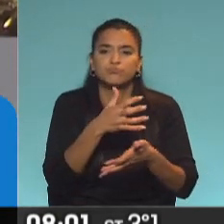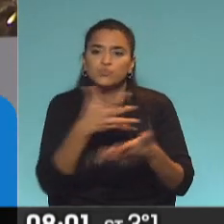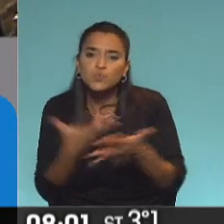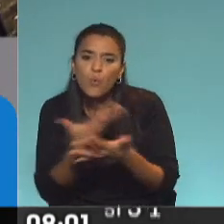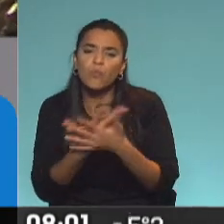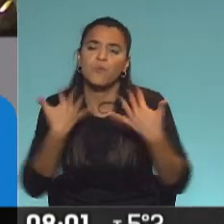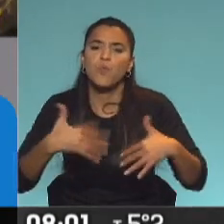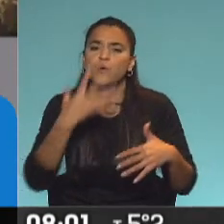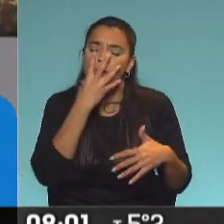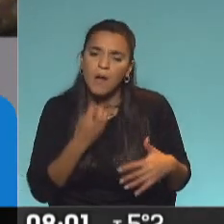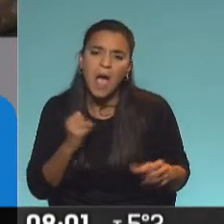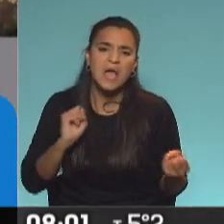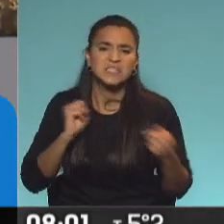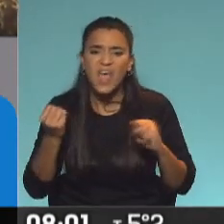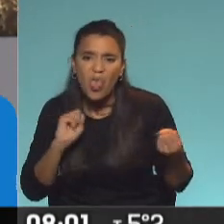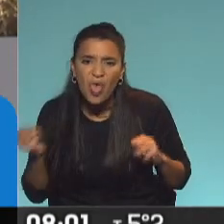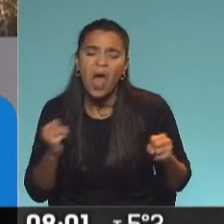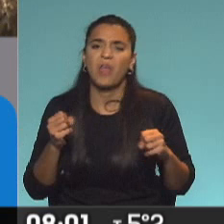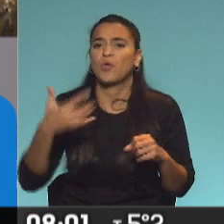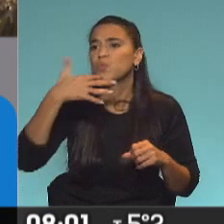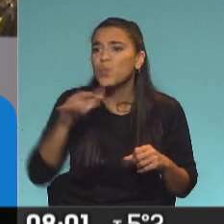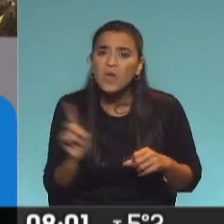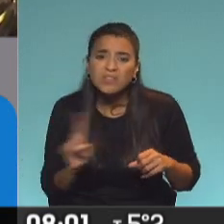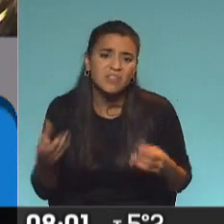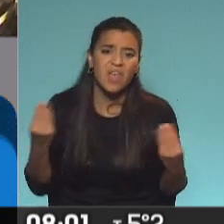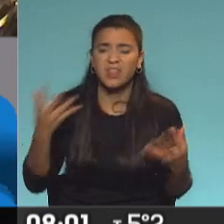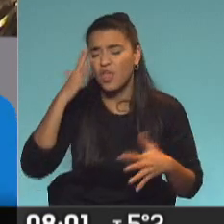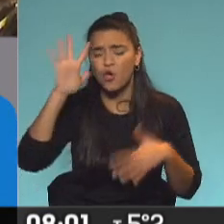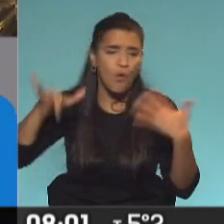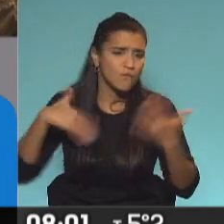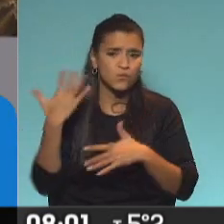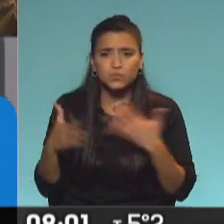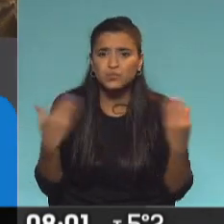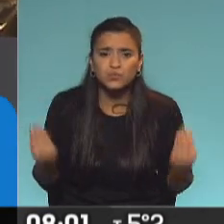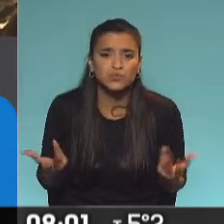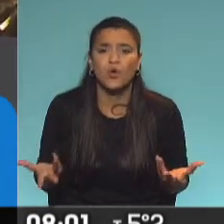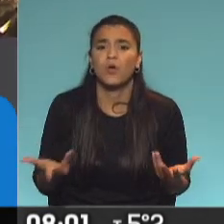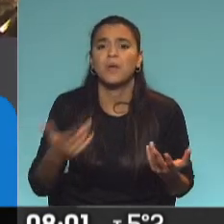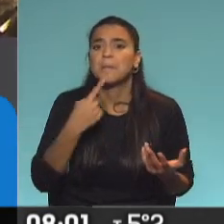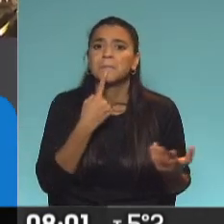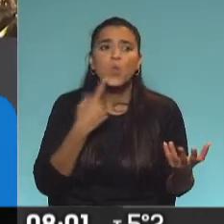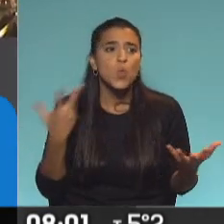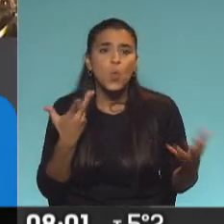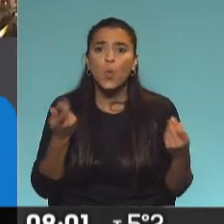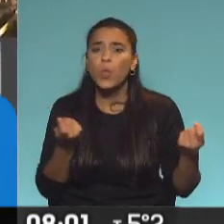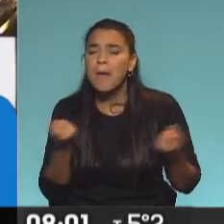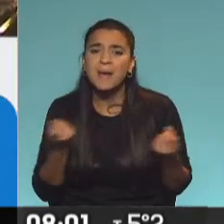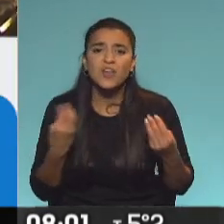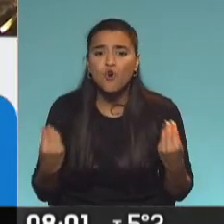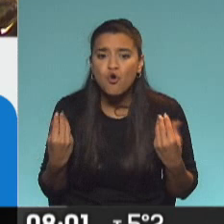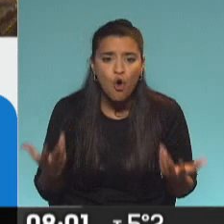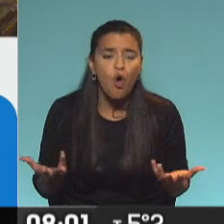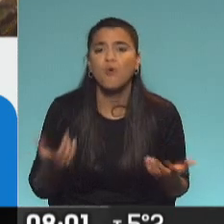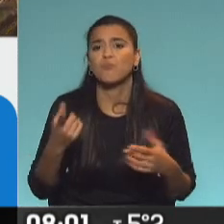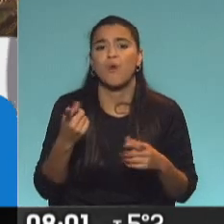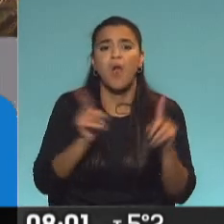la depresión, la ansiedad, el no entender el estado confusional en que uno está, la incertidumbre, el manejo de la misma, sobre todo para aquellos que no